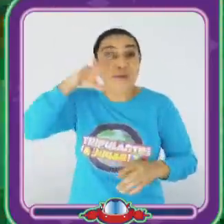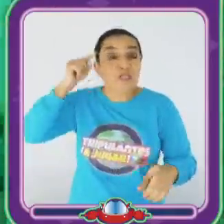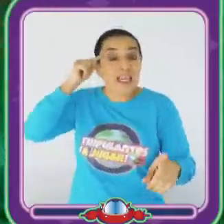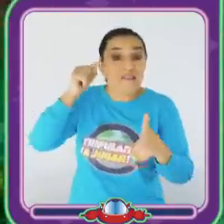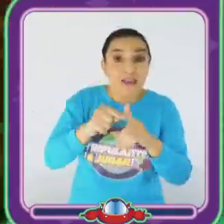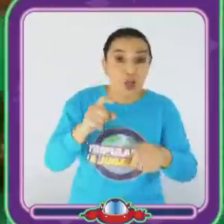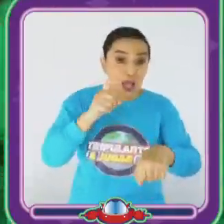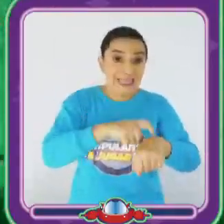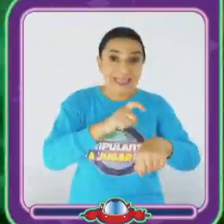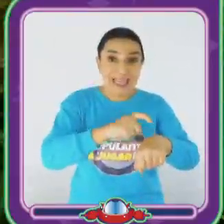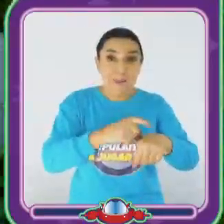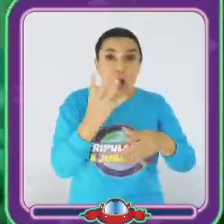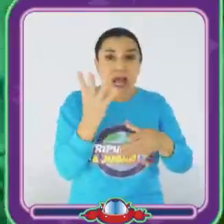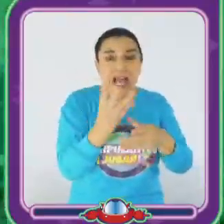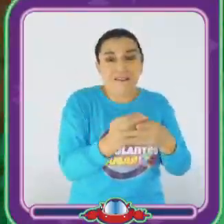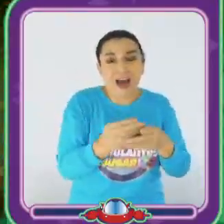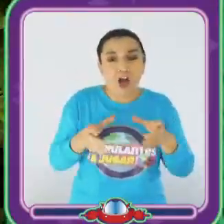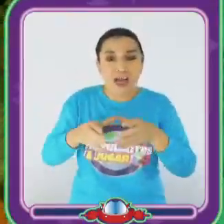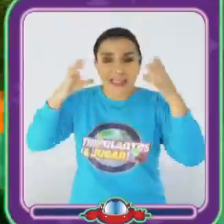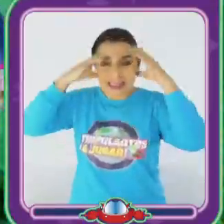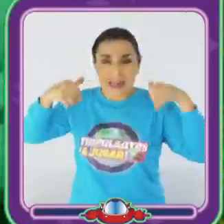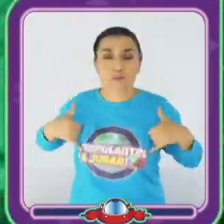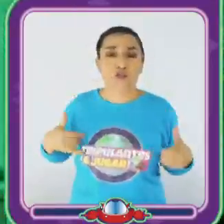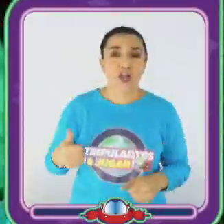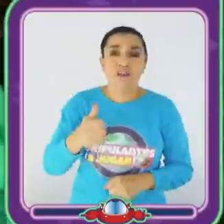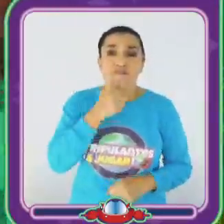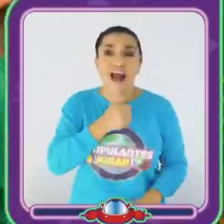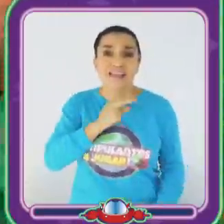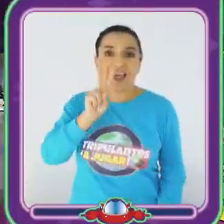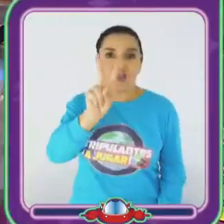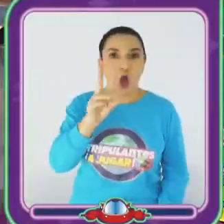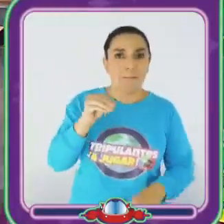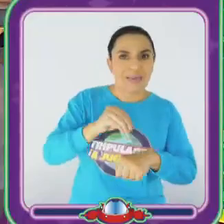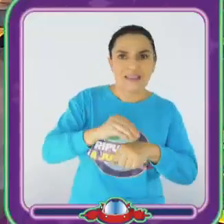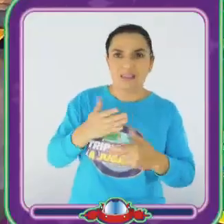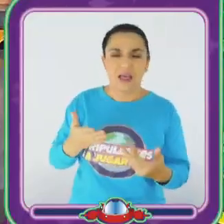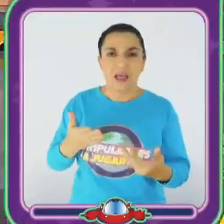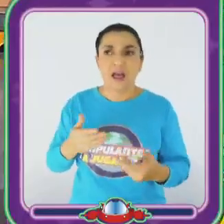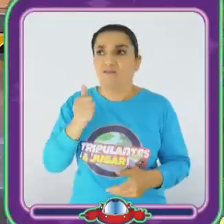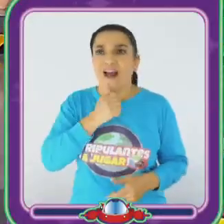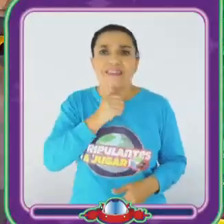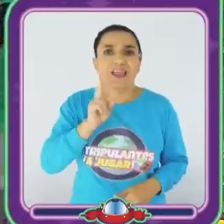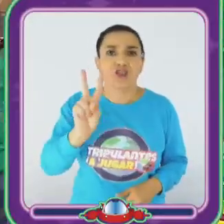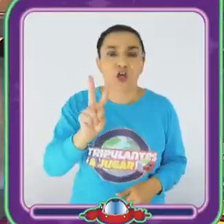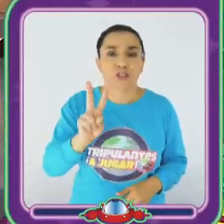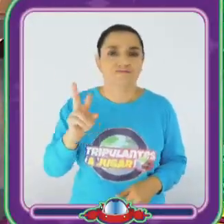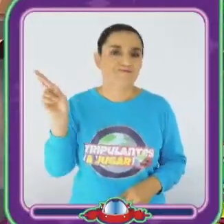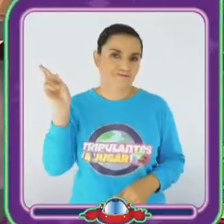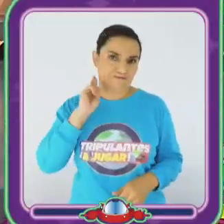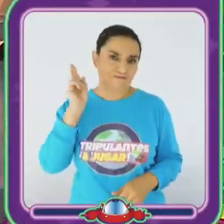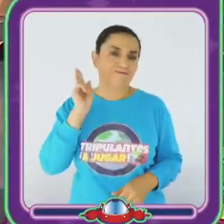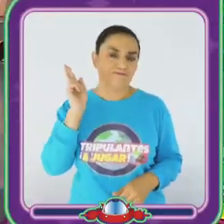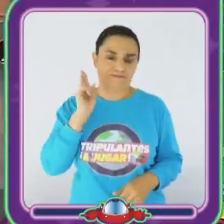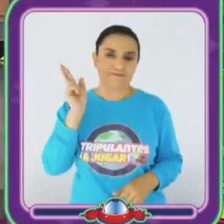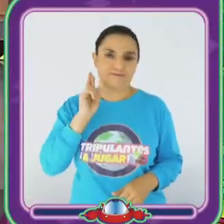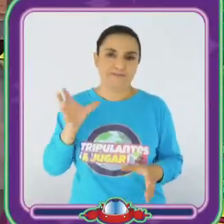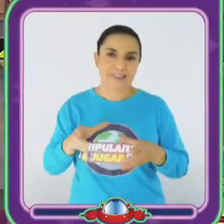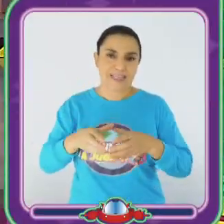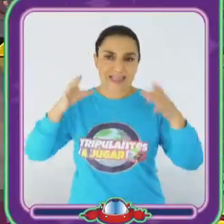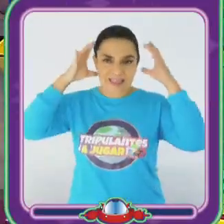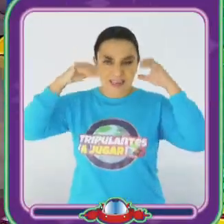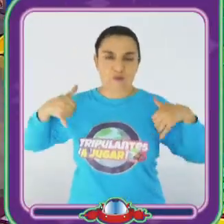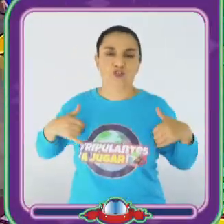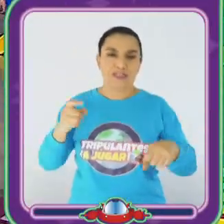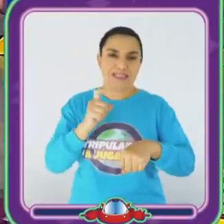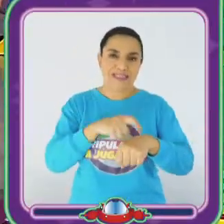Necesitamos saber cuál es la misión y el tiempo se está acabando, tripulación. Nos faltan dos pistas. Tripulación,